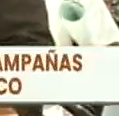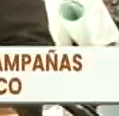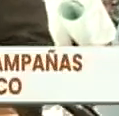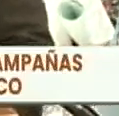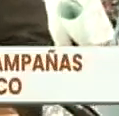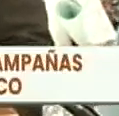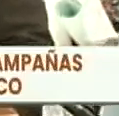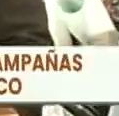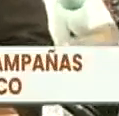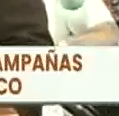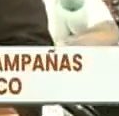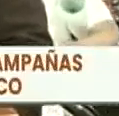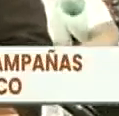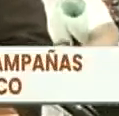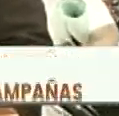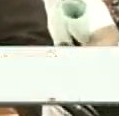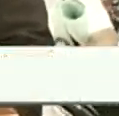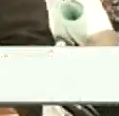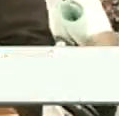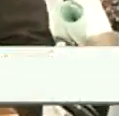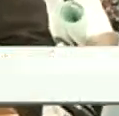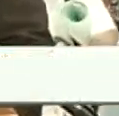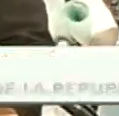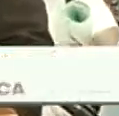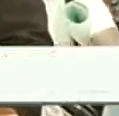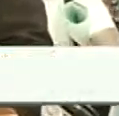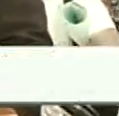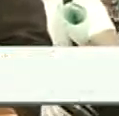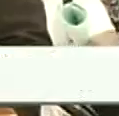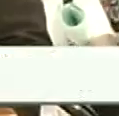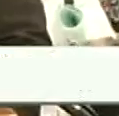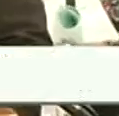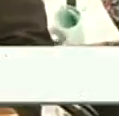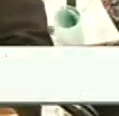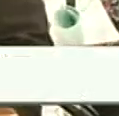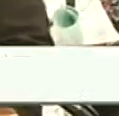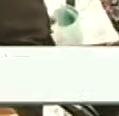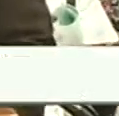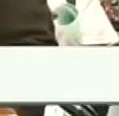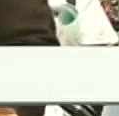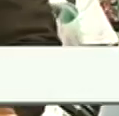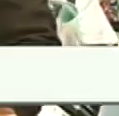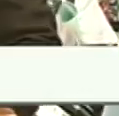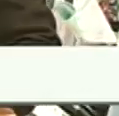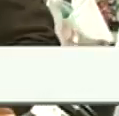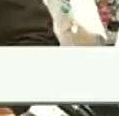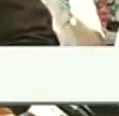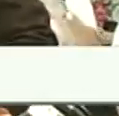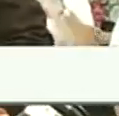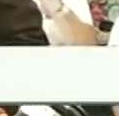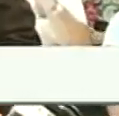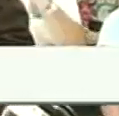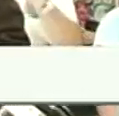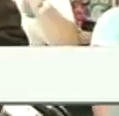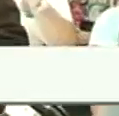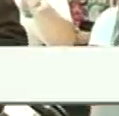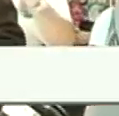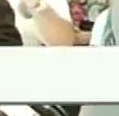Buenas tardes, tengan todos ustedes. Hoy estamos realizando una